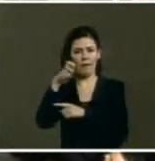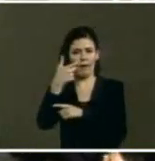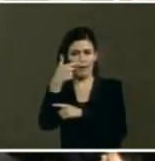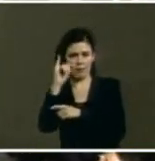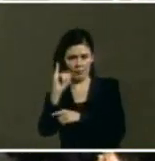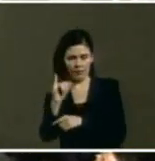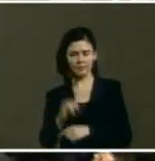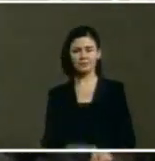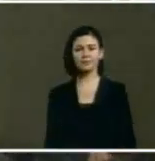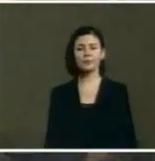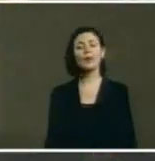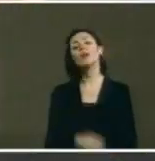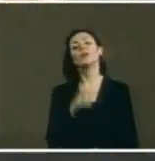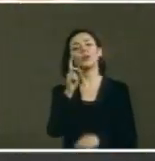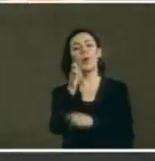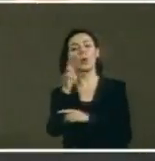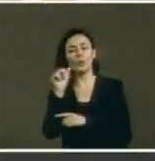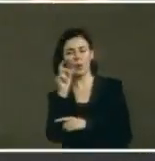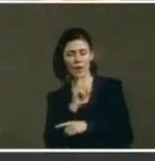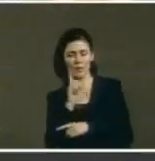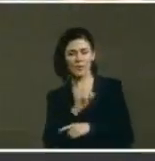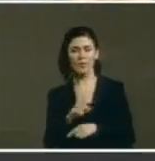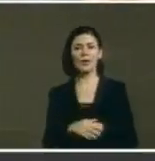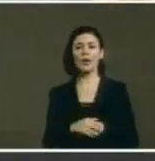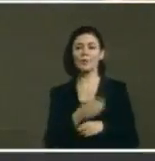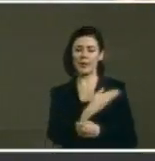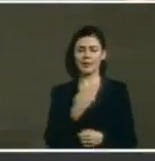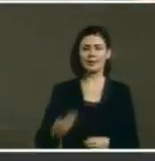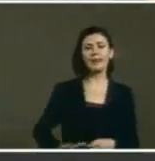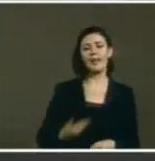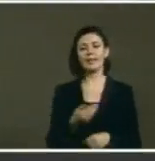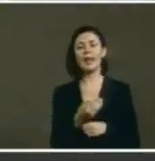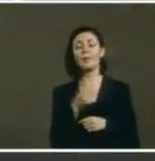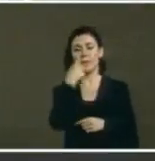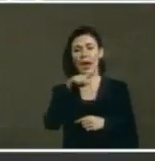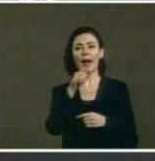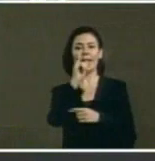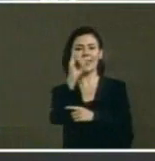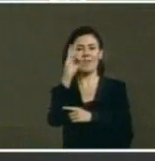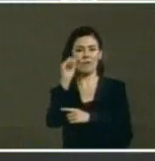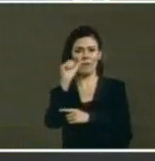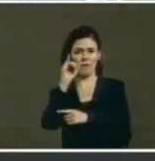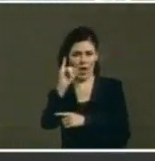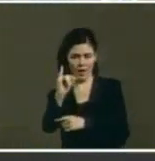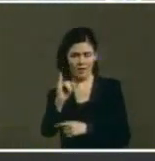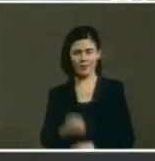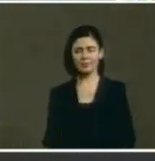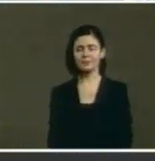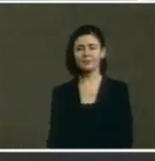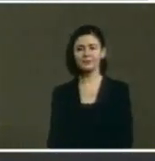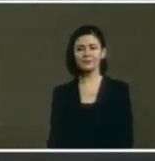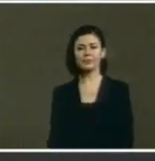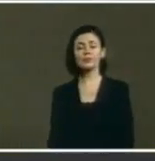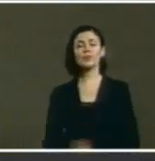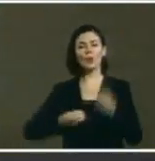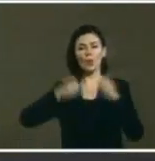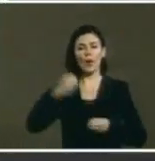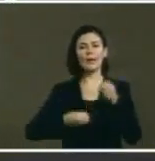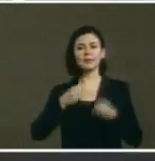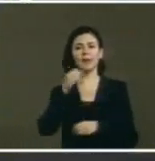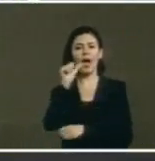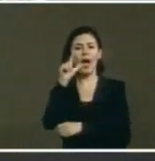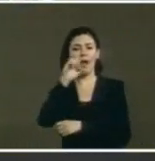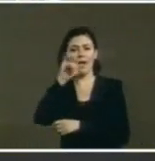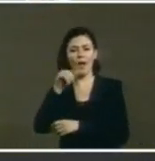Doctora Jacqueline Pechar Mariscal, comisionada presidenta del Instituto Federal de Acceso a la Información. Magistrado José Alejandro